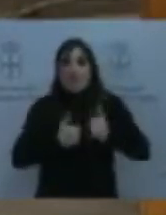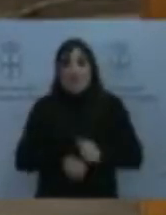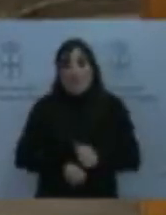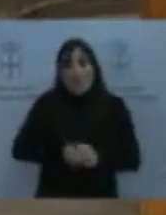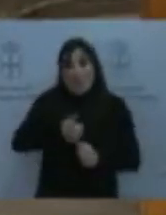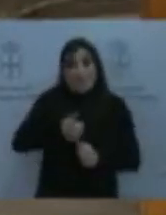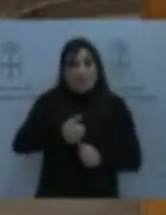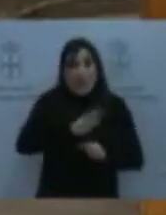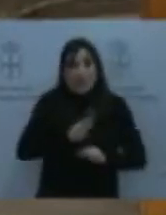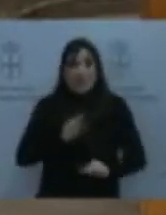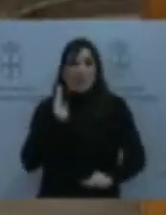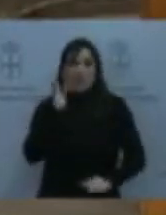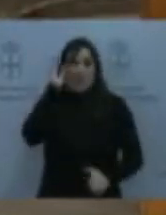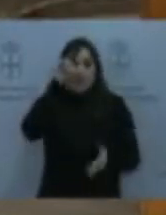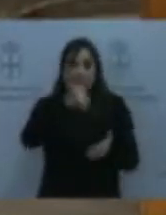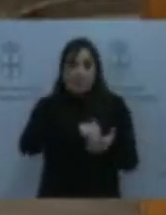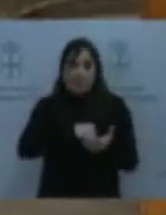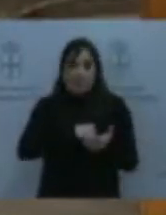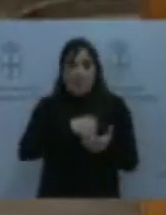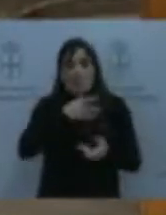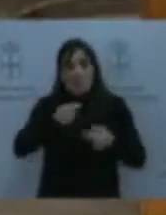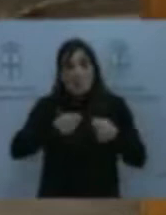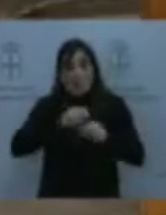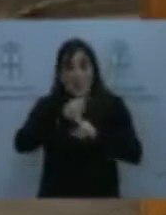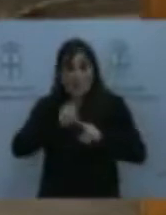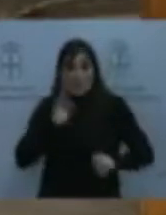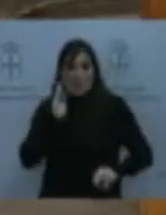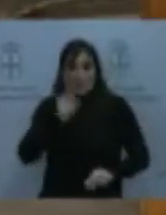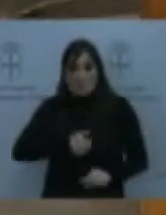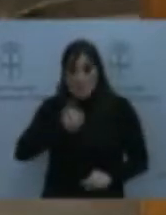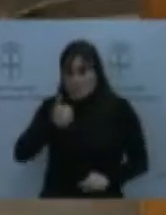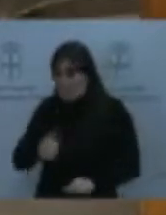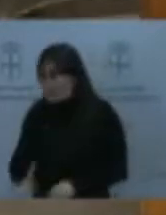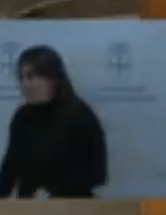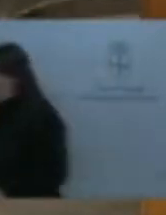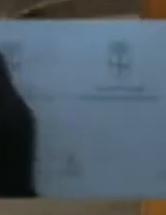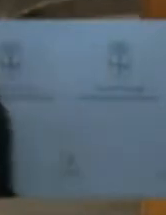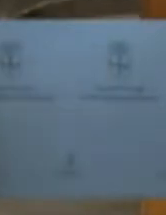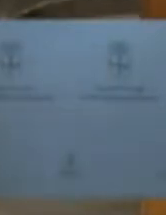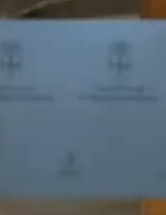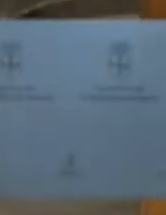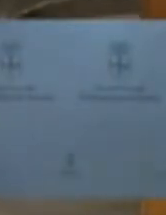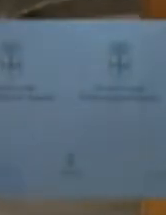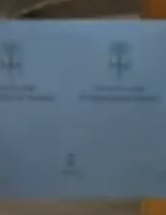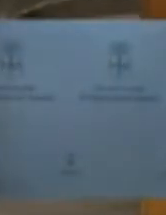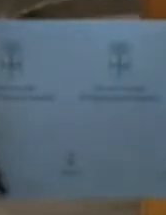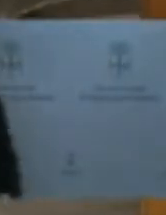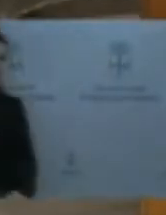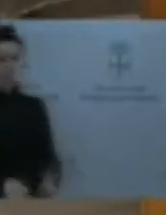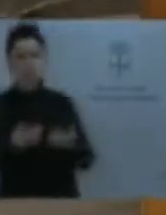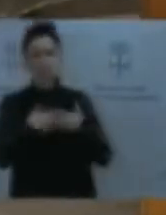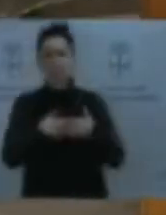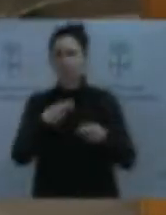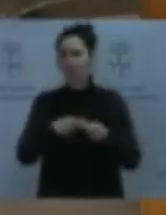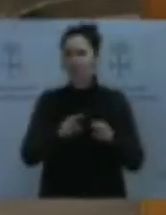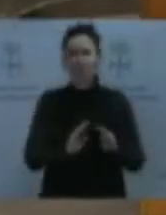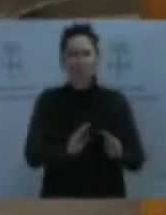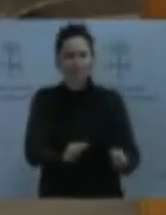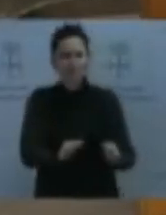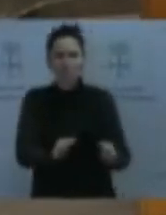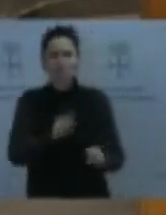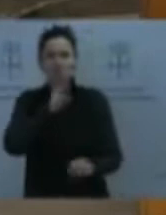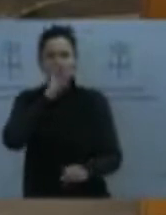mercados internacionales, y la política industrial tampoco ha funcionado, porque no ha consolidado un sector, porque cuando hablamos de cómo